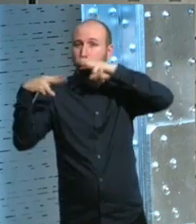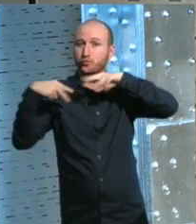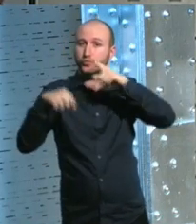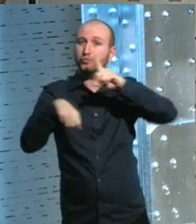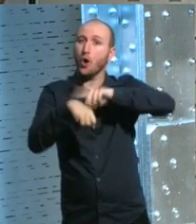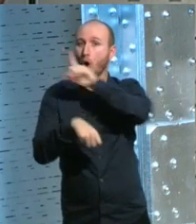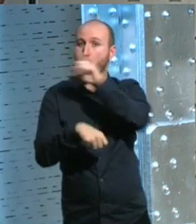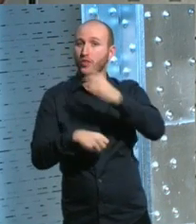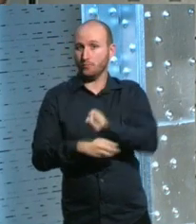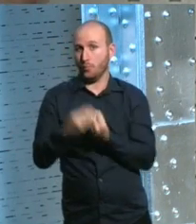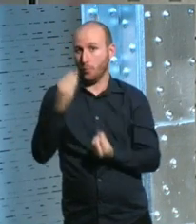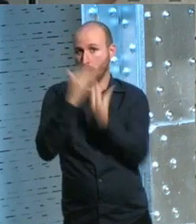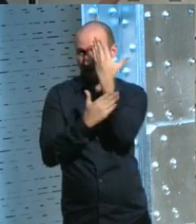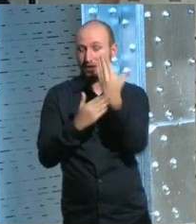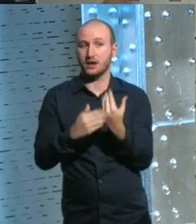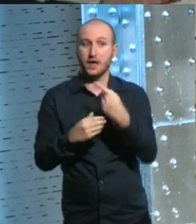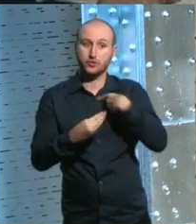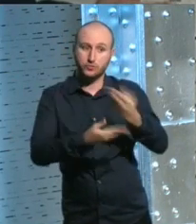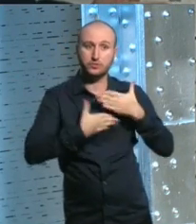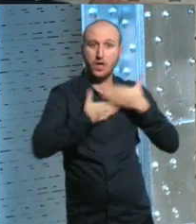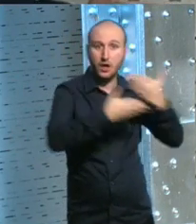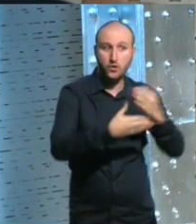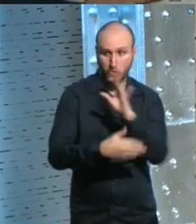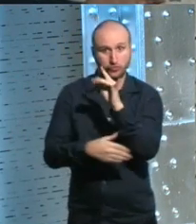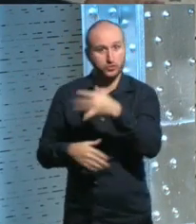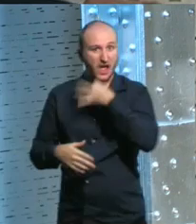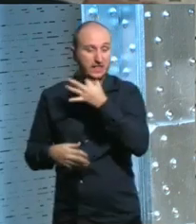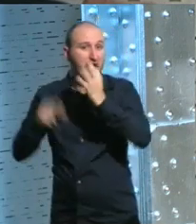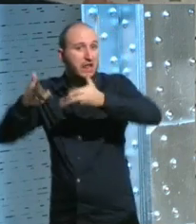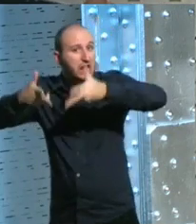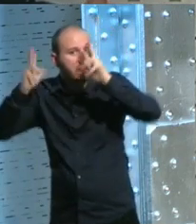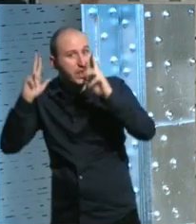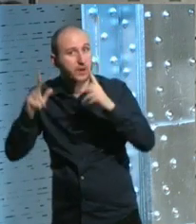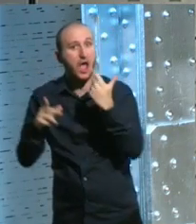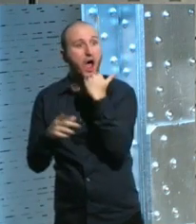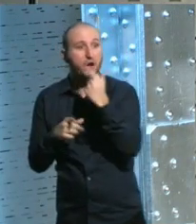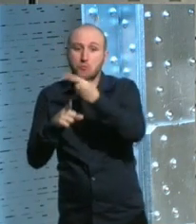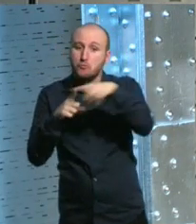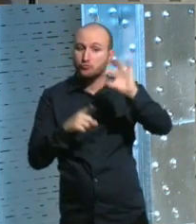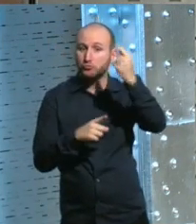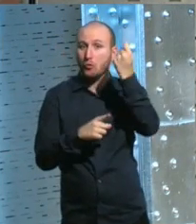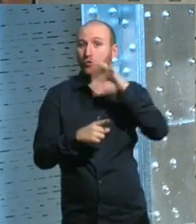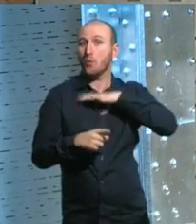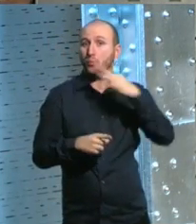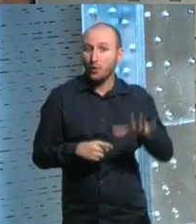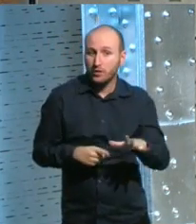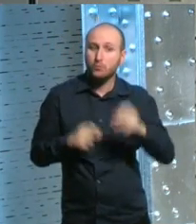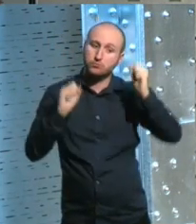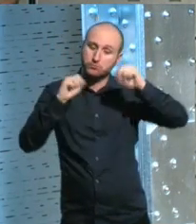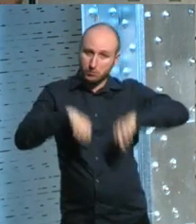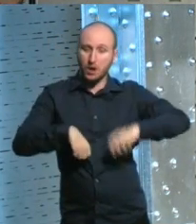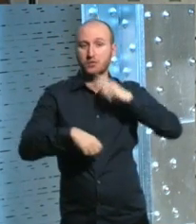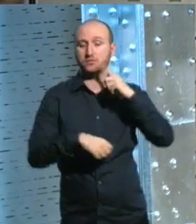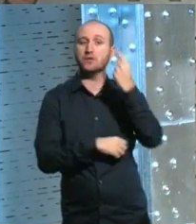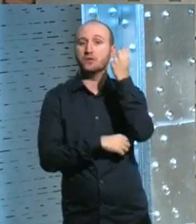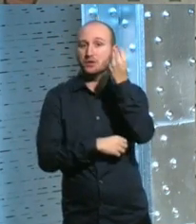y al final me dice, ¿lo puedo ayudar en algo? Le dice, sí, tengo la tarde libre, no conseguí otra cosa, y entonces tomó su teléfono,